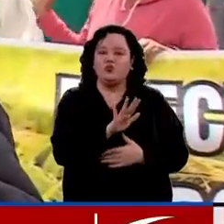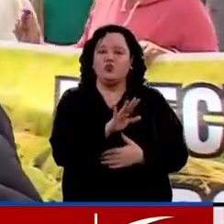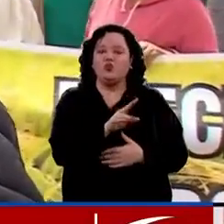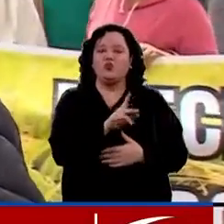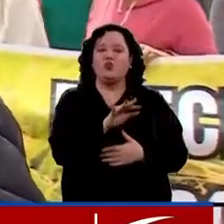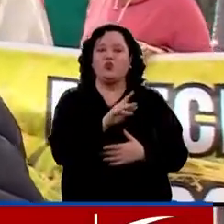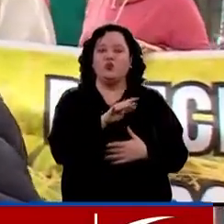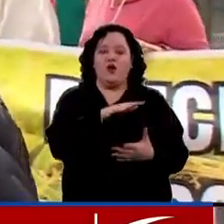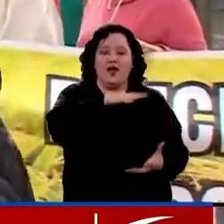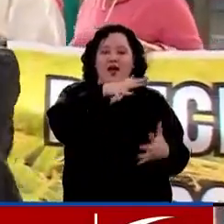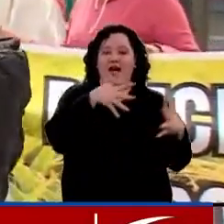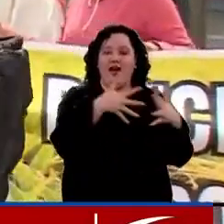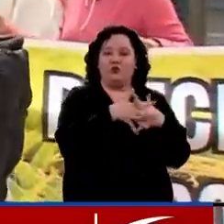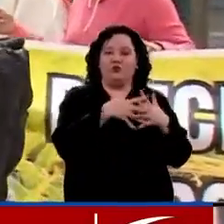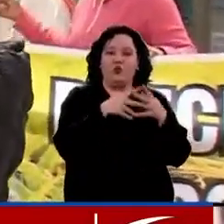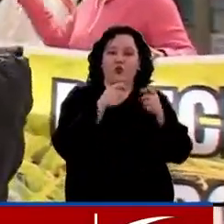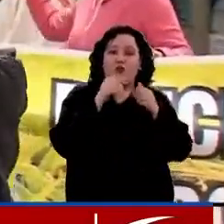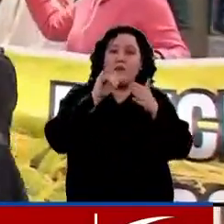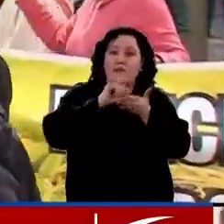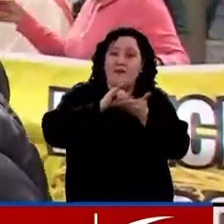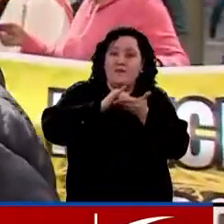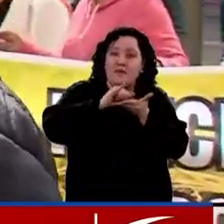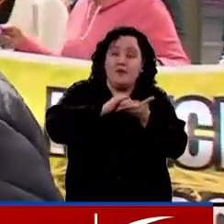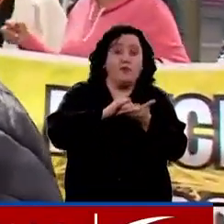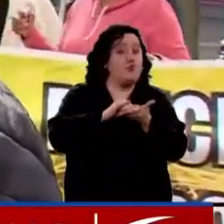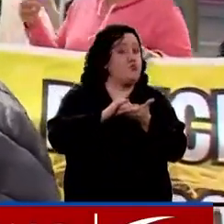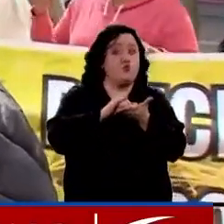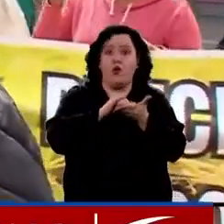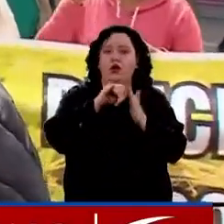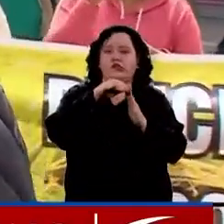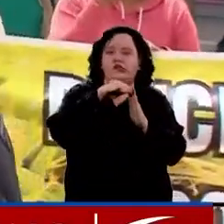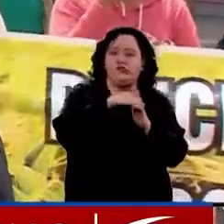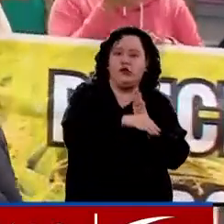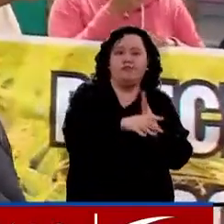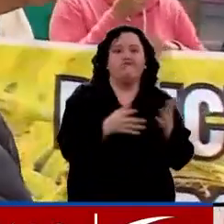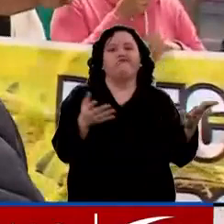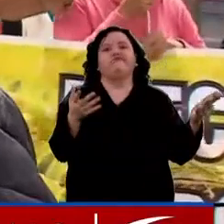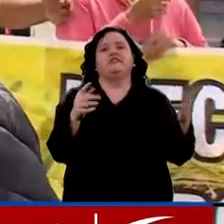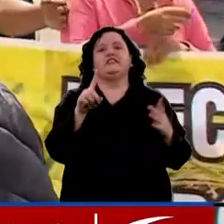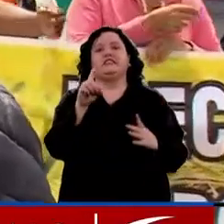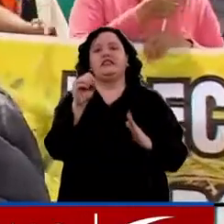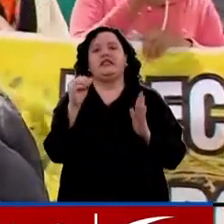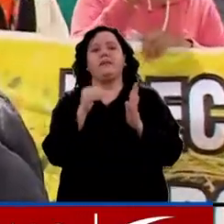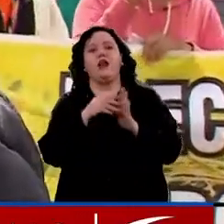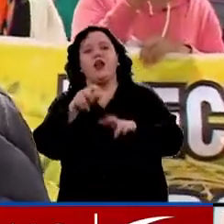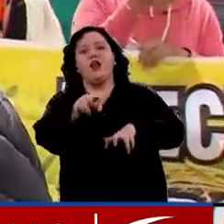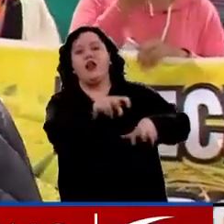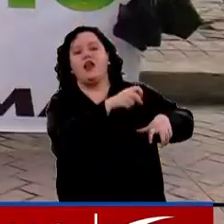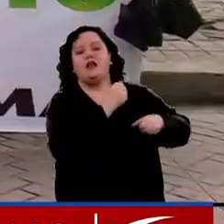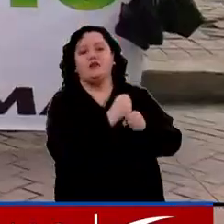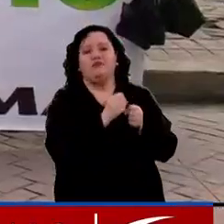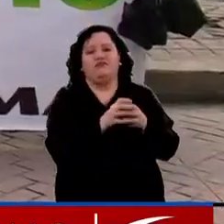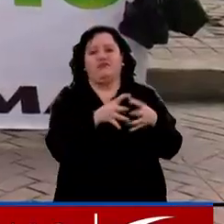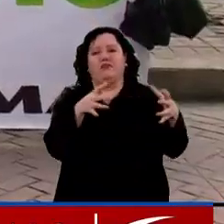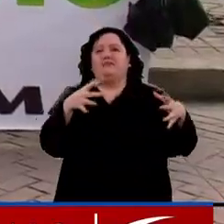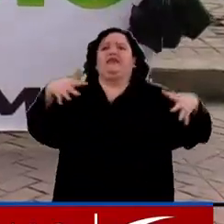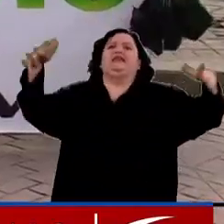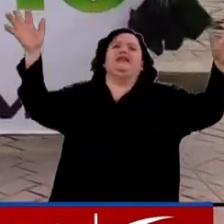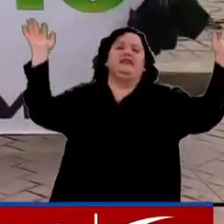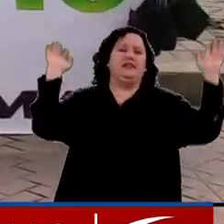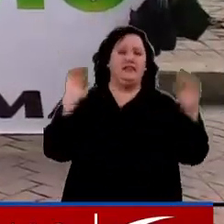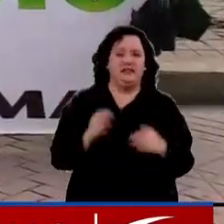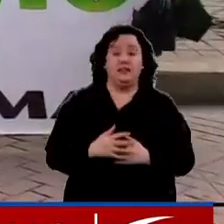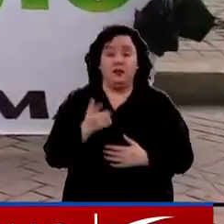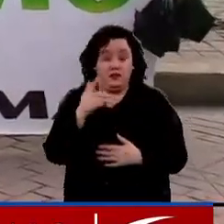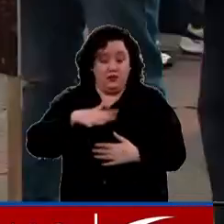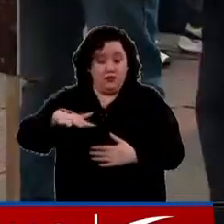de la carga del arroz, se arruinan más de 60 mil agricultores que hay en el país. Hay muchos más. El solo Tolima